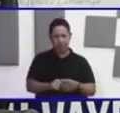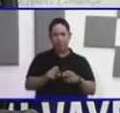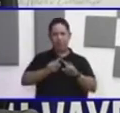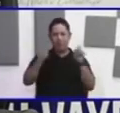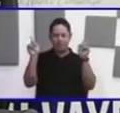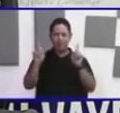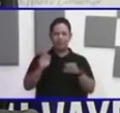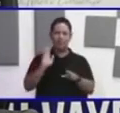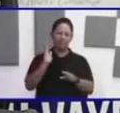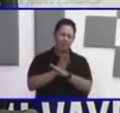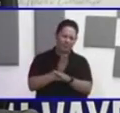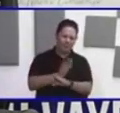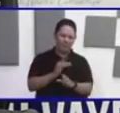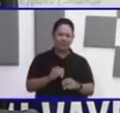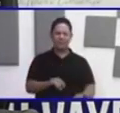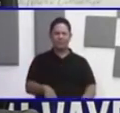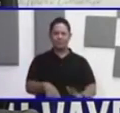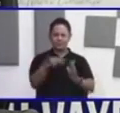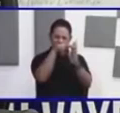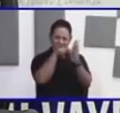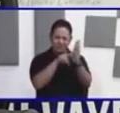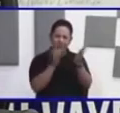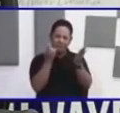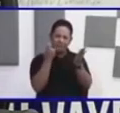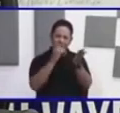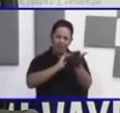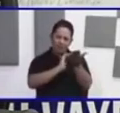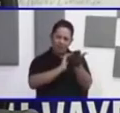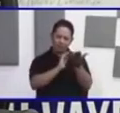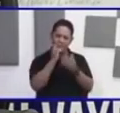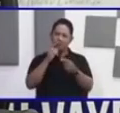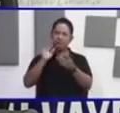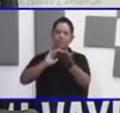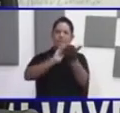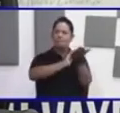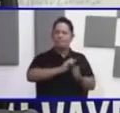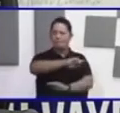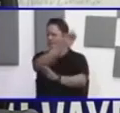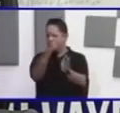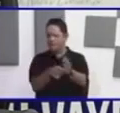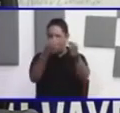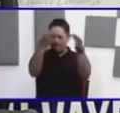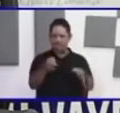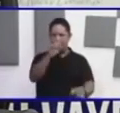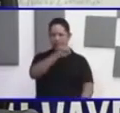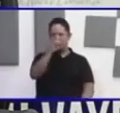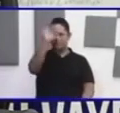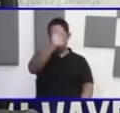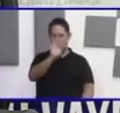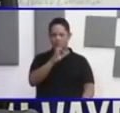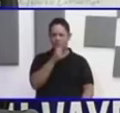situaciones, algunos ítems que no han sido concluidos al 100%. Entre ellos está el